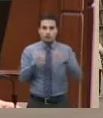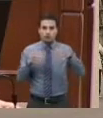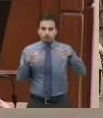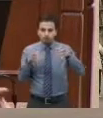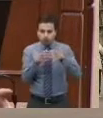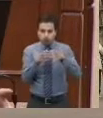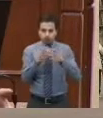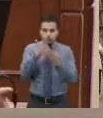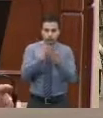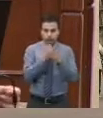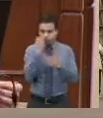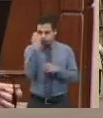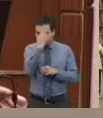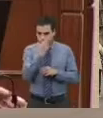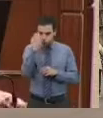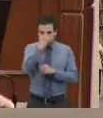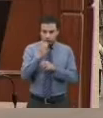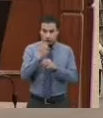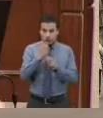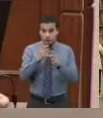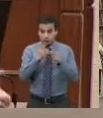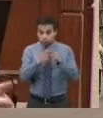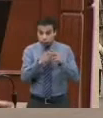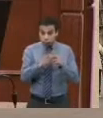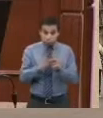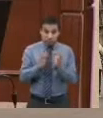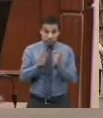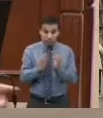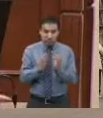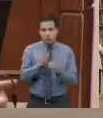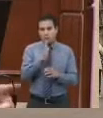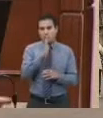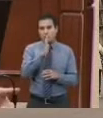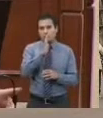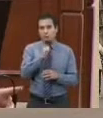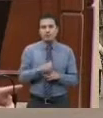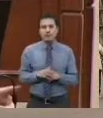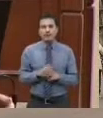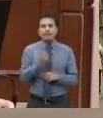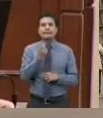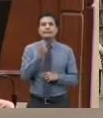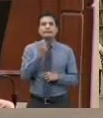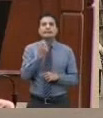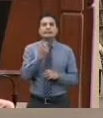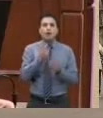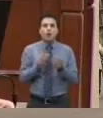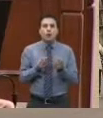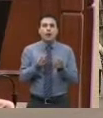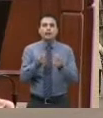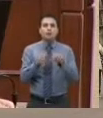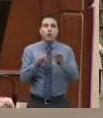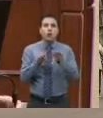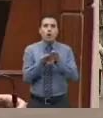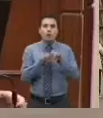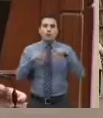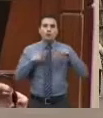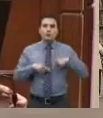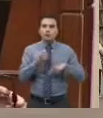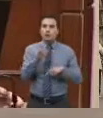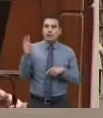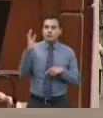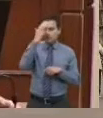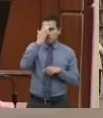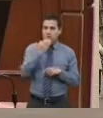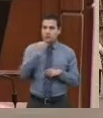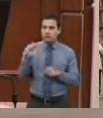de esta autoridad en cuanto a los recursos empleados, impidiendo conocer su origen y la forma de pago a personas famosas, entre otros